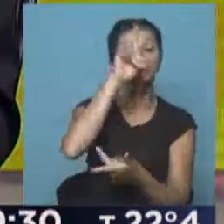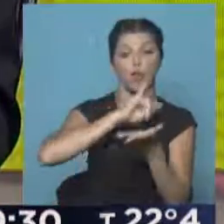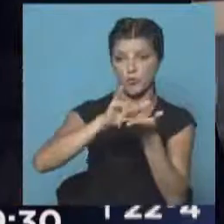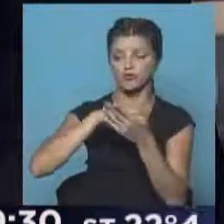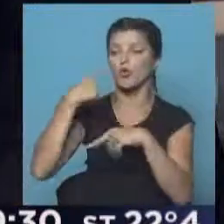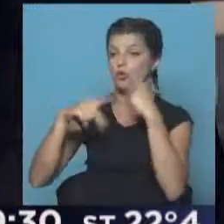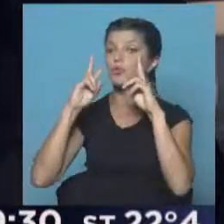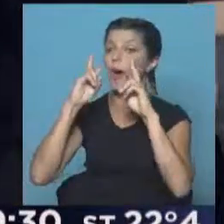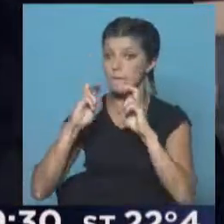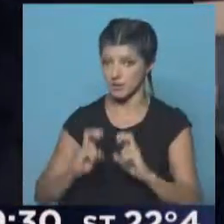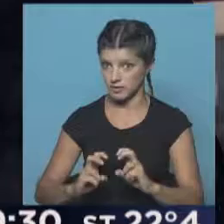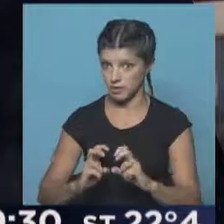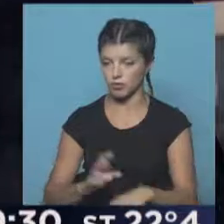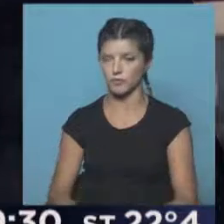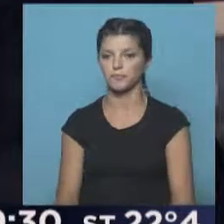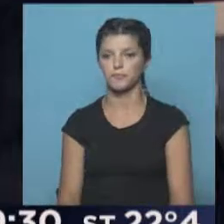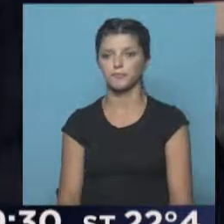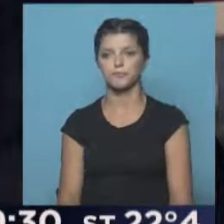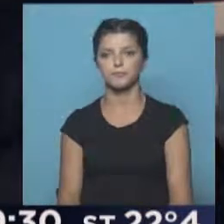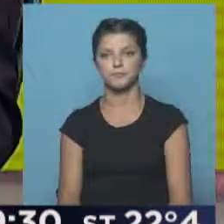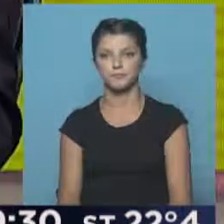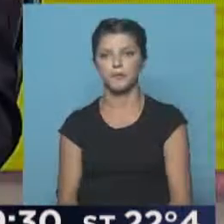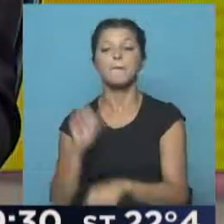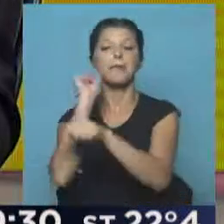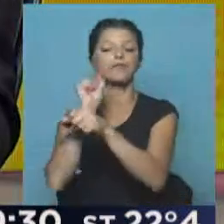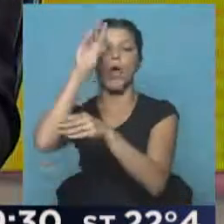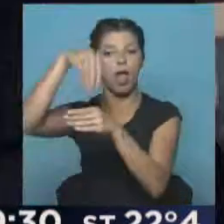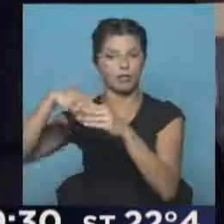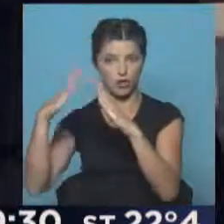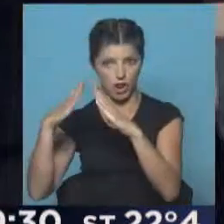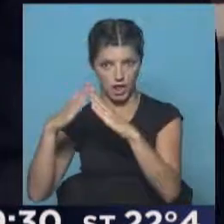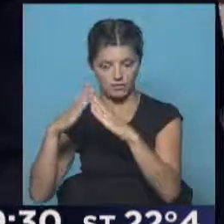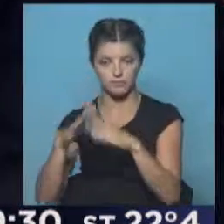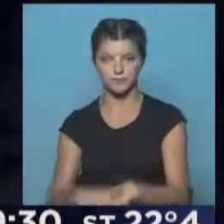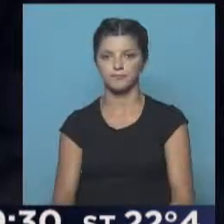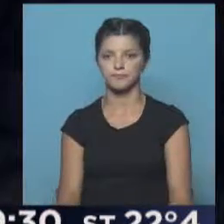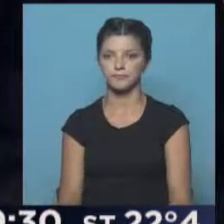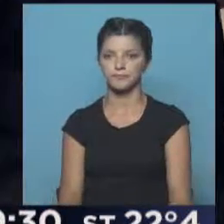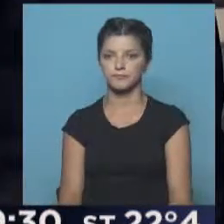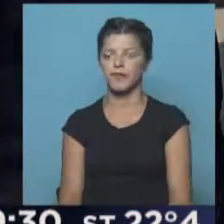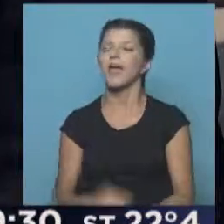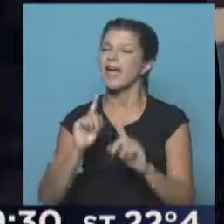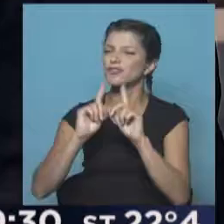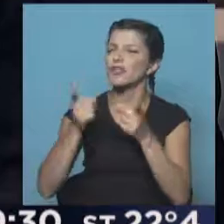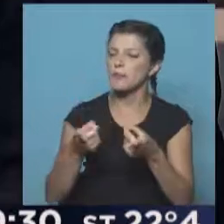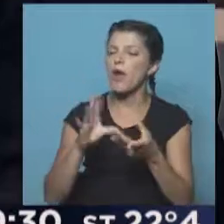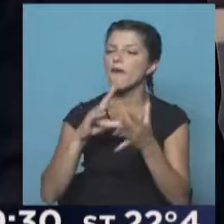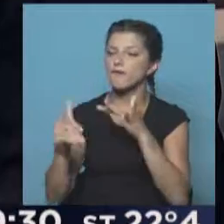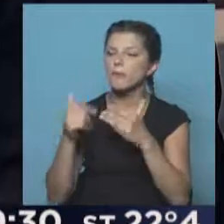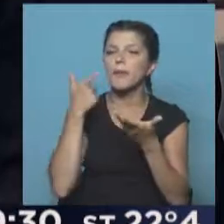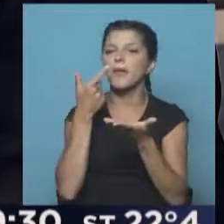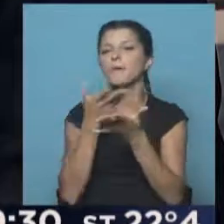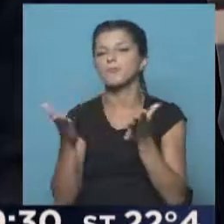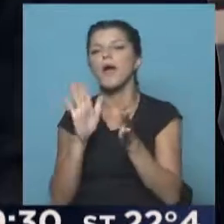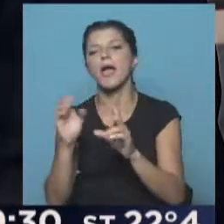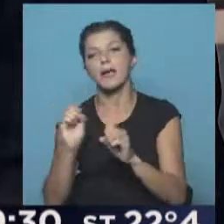el organigrama de lo que implica una prisión domiciliaria. ¿Y esto de alguna manera también sirve para limpiar un poco la imagen de Torneos